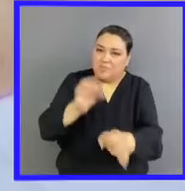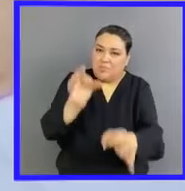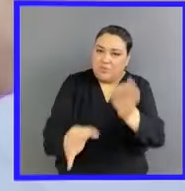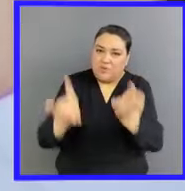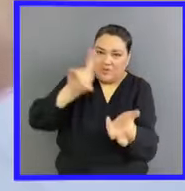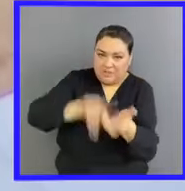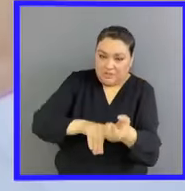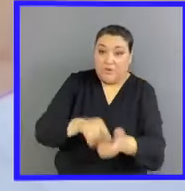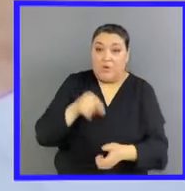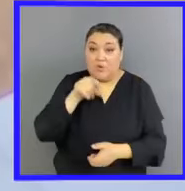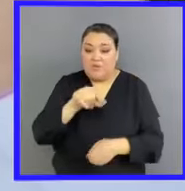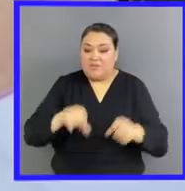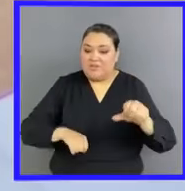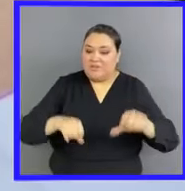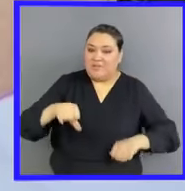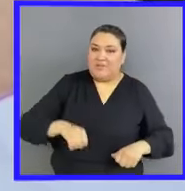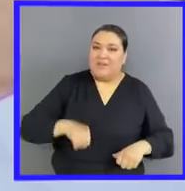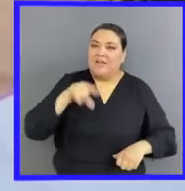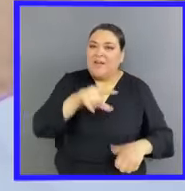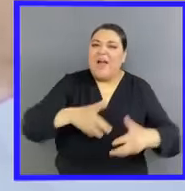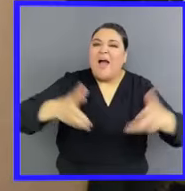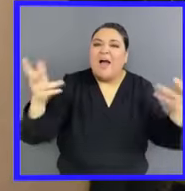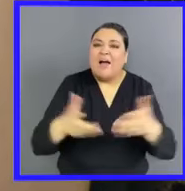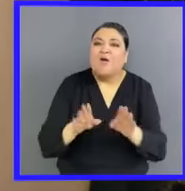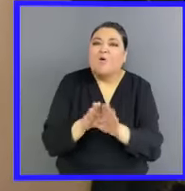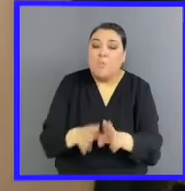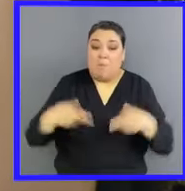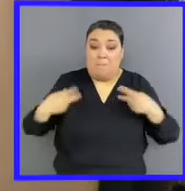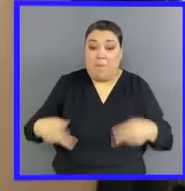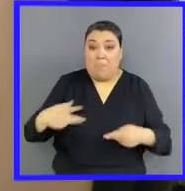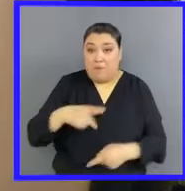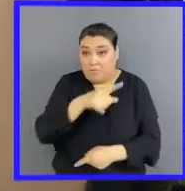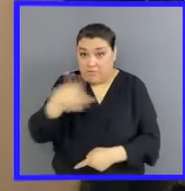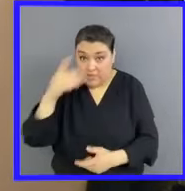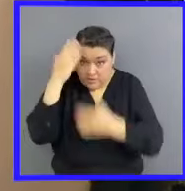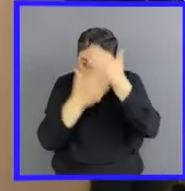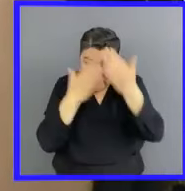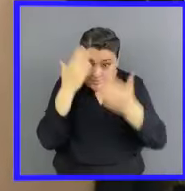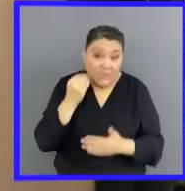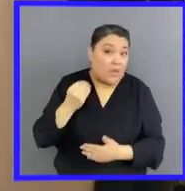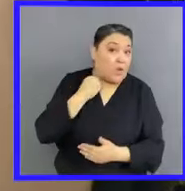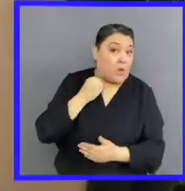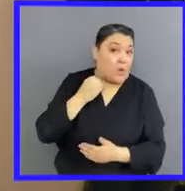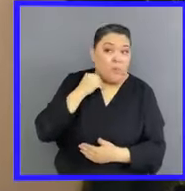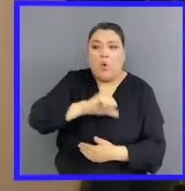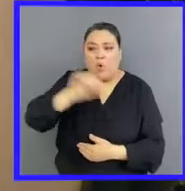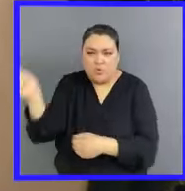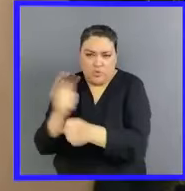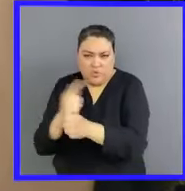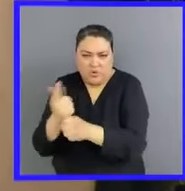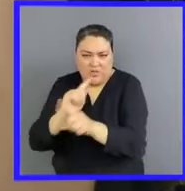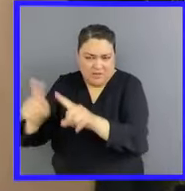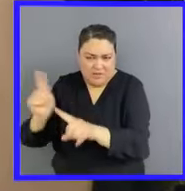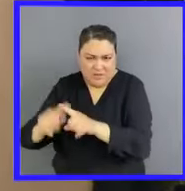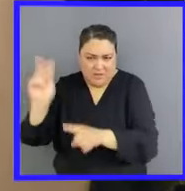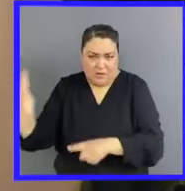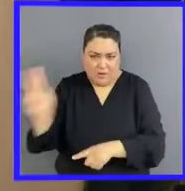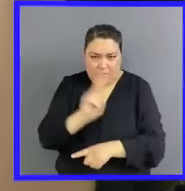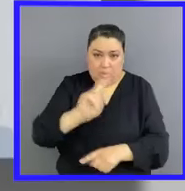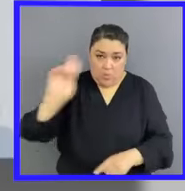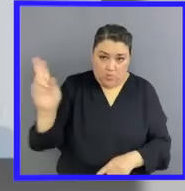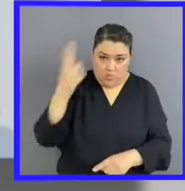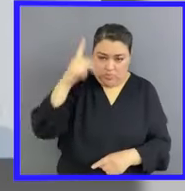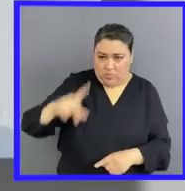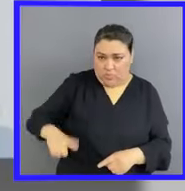que está dirigida principalmente a quienes estudian la licenciatura en Derecho y carreras afines de universidades públicas y privadas del